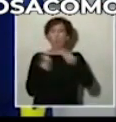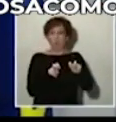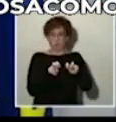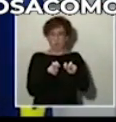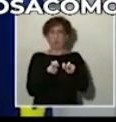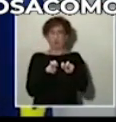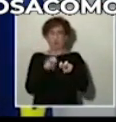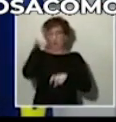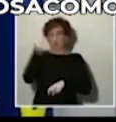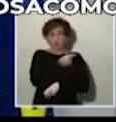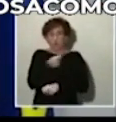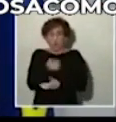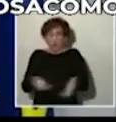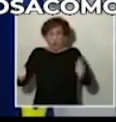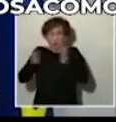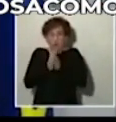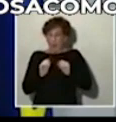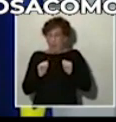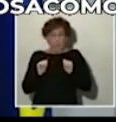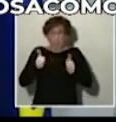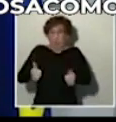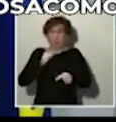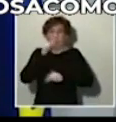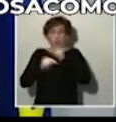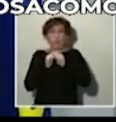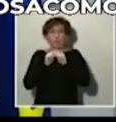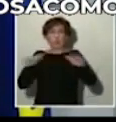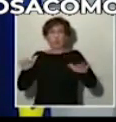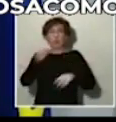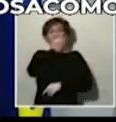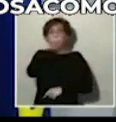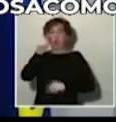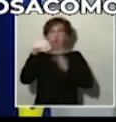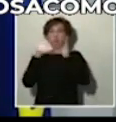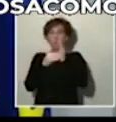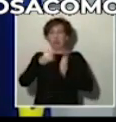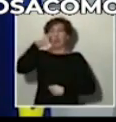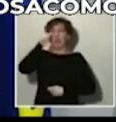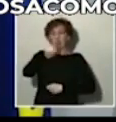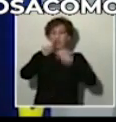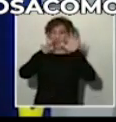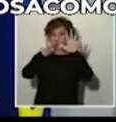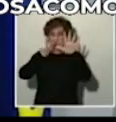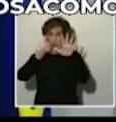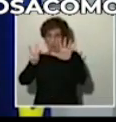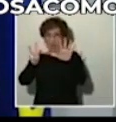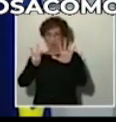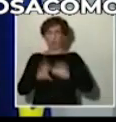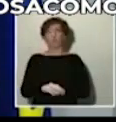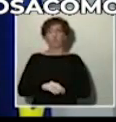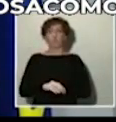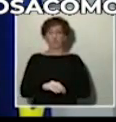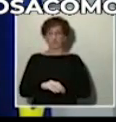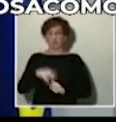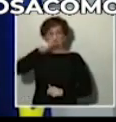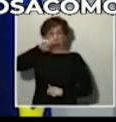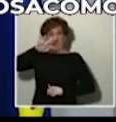total, desde el inicio de esta epidemia, de 11.178. En este periodo de 24 horas hemos tenido